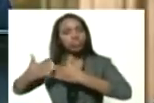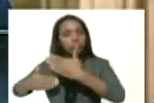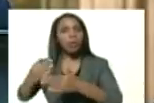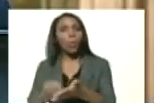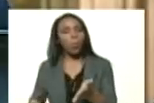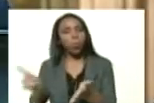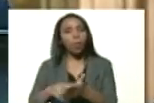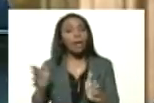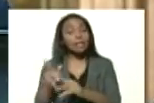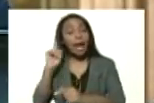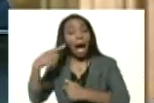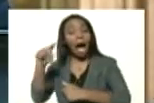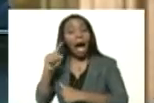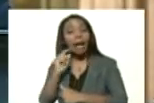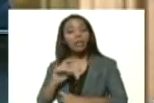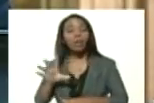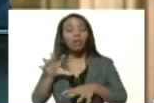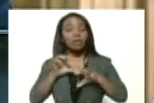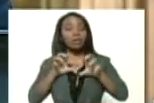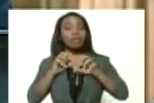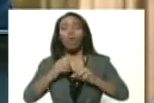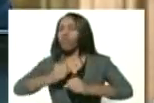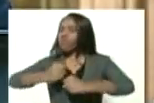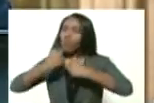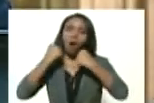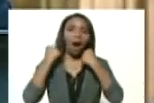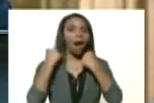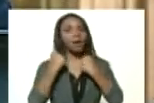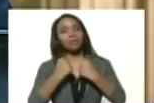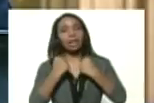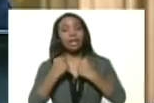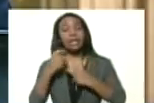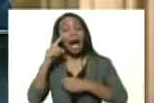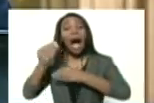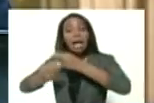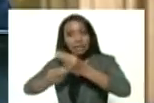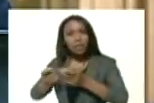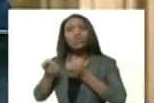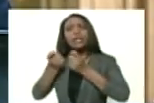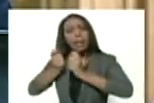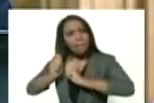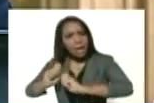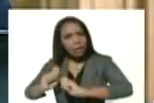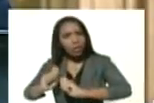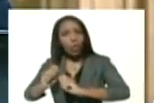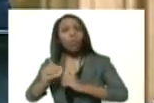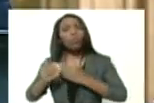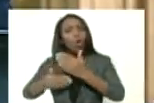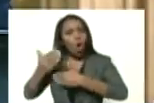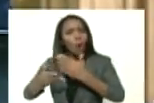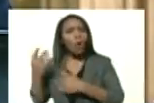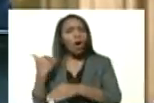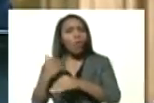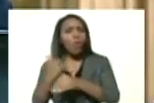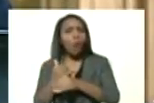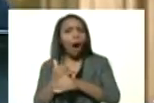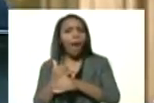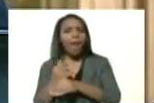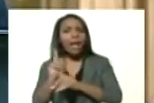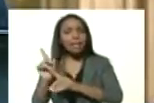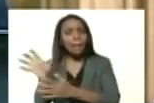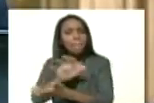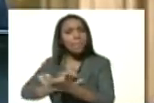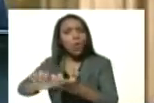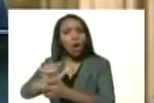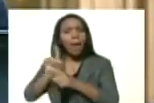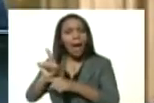él estaba con una bronquitis muy fuerte y le estaban haciendo tratamiento como que fuera parte de ese problema